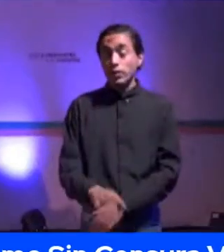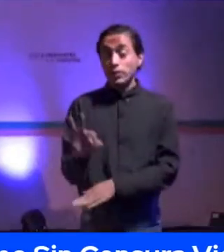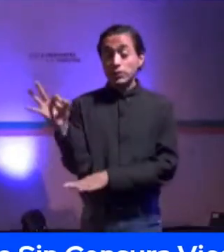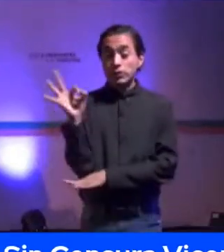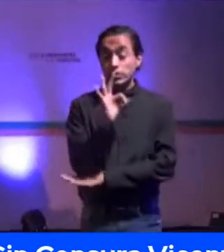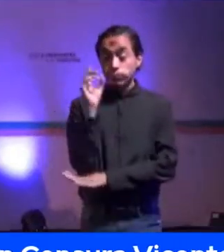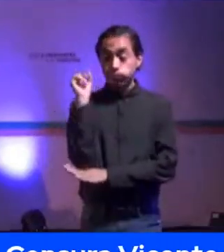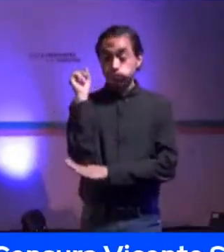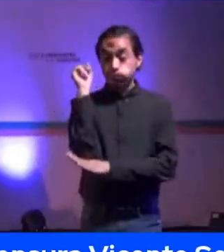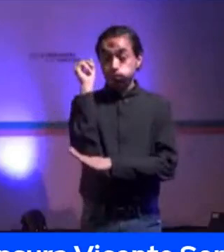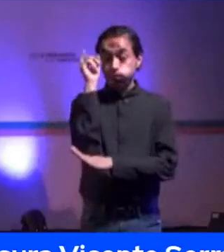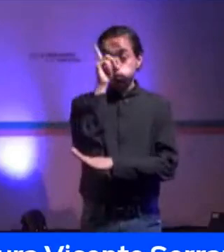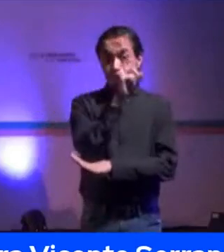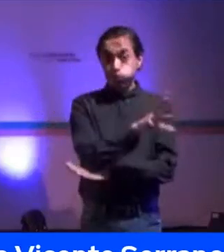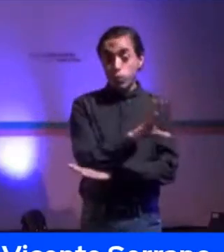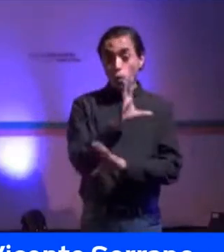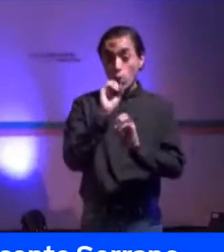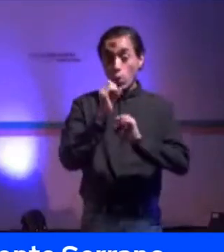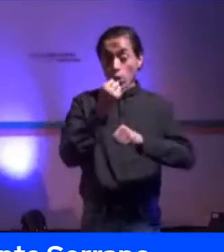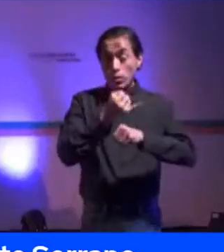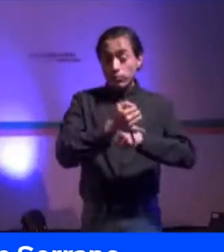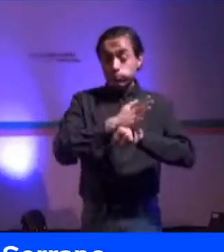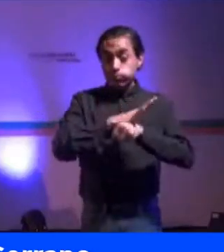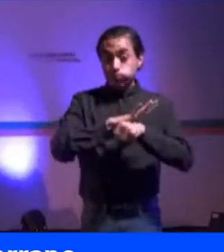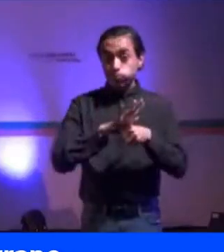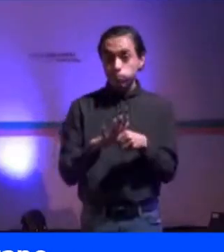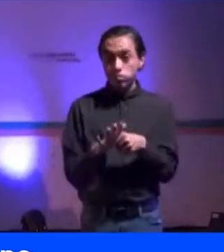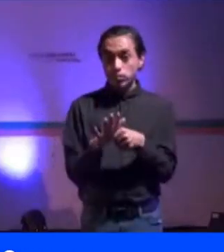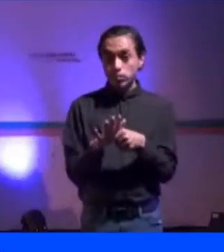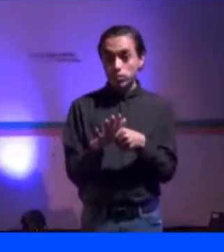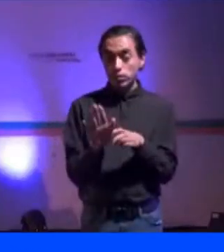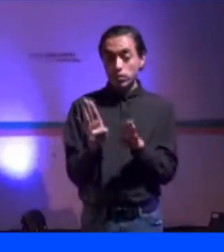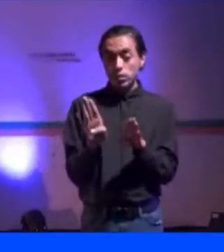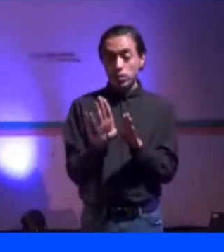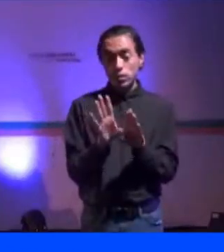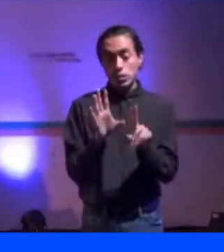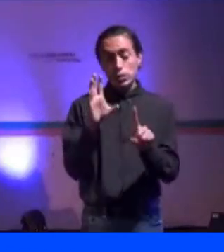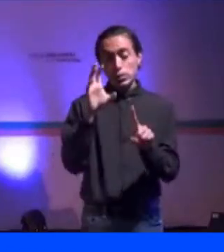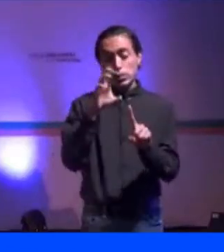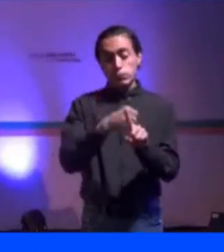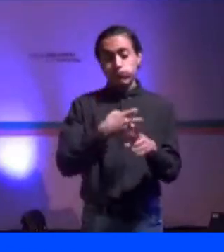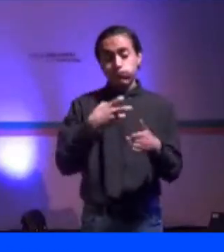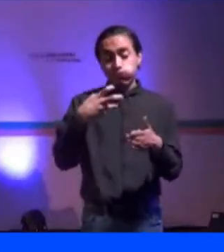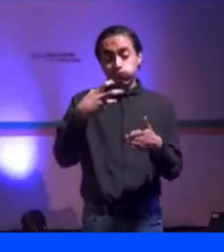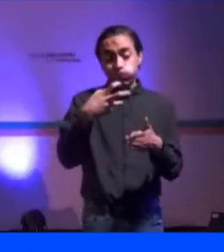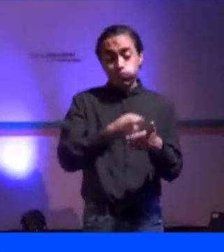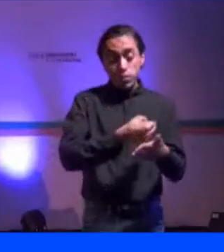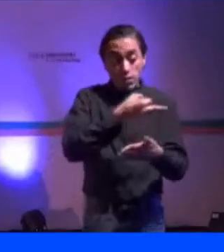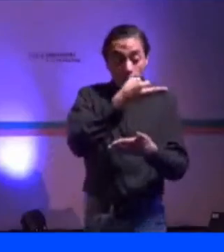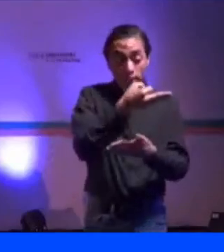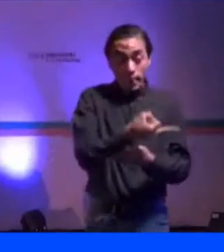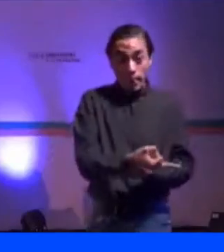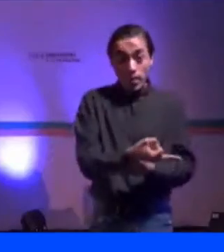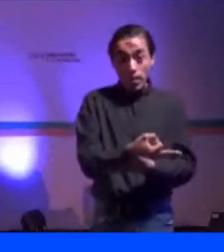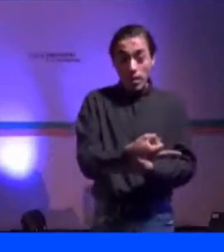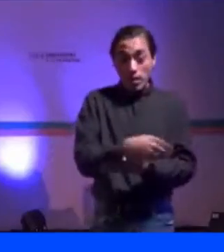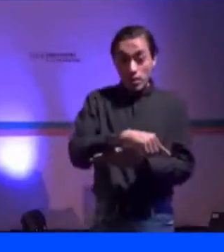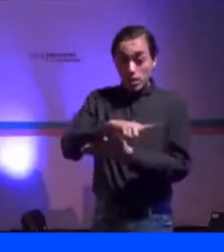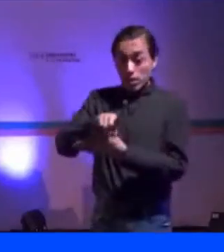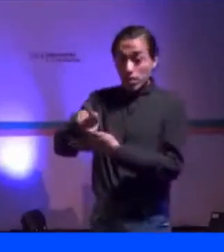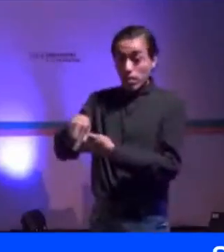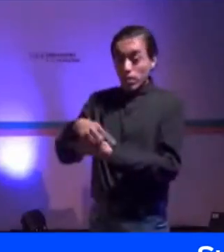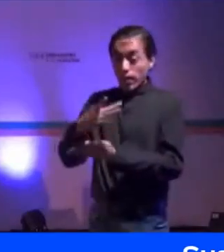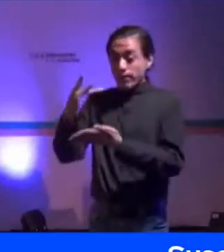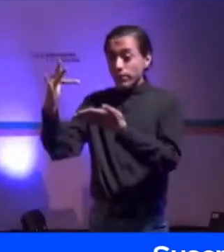difícil o imposible haber conseguido la acreditación sin el apoyo de El